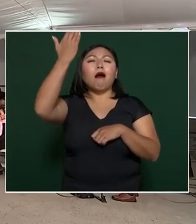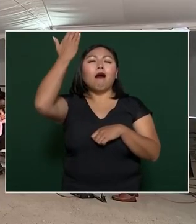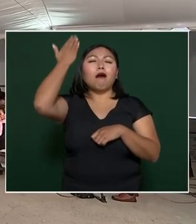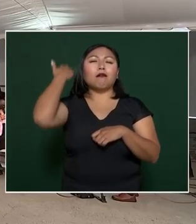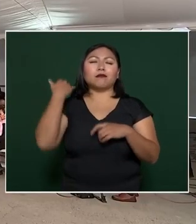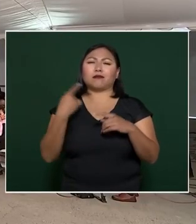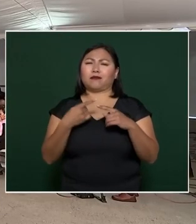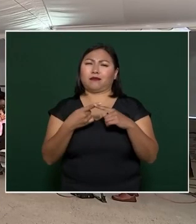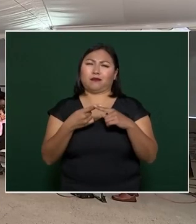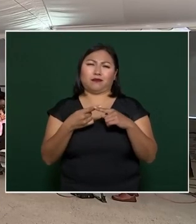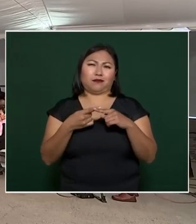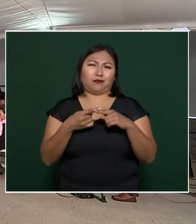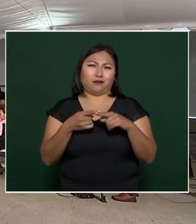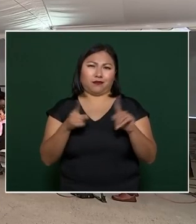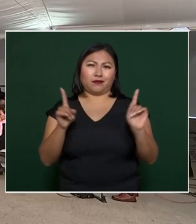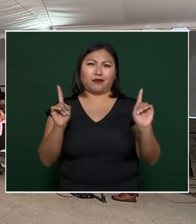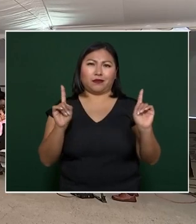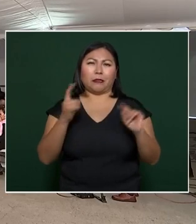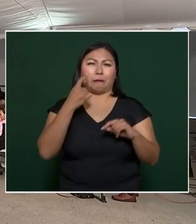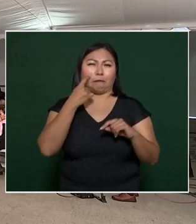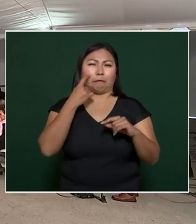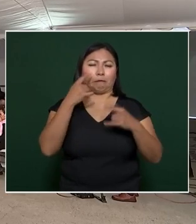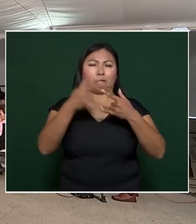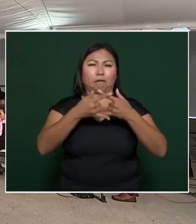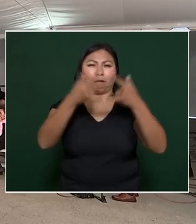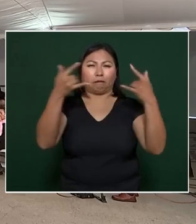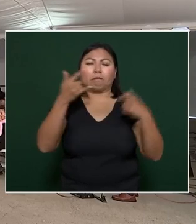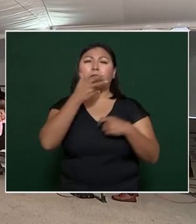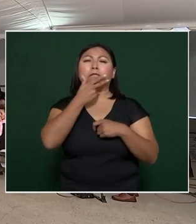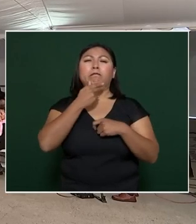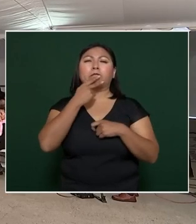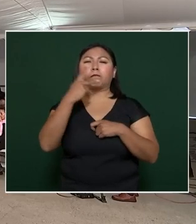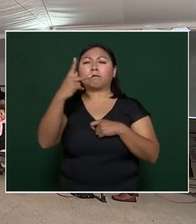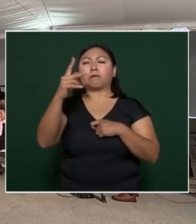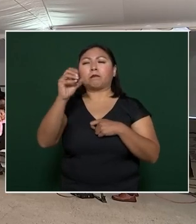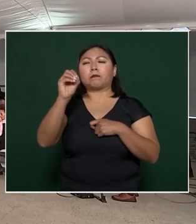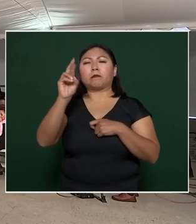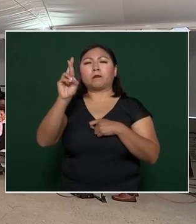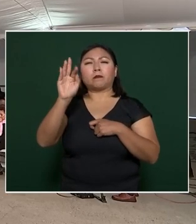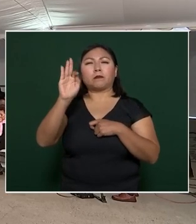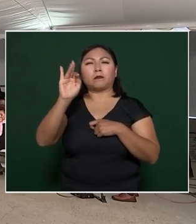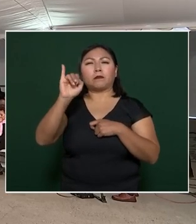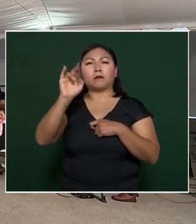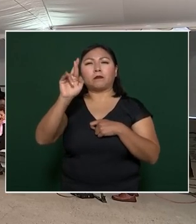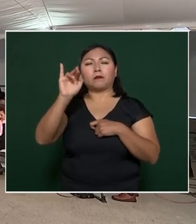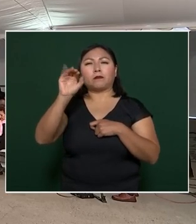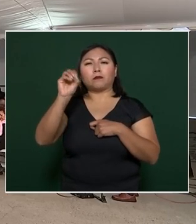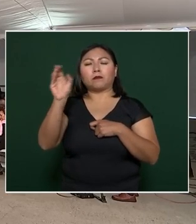se echó andar desde la época de Porfirio Díaz luego se le atribuye